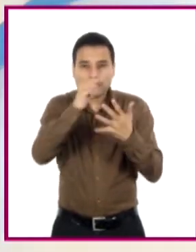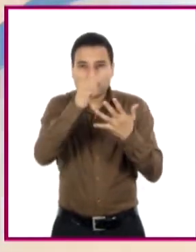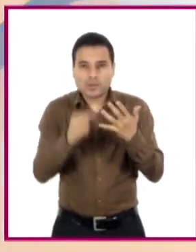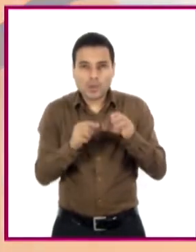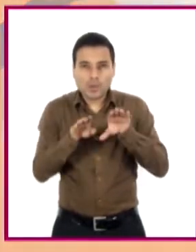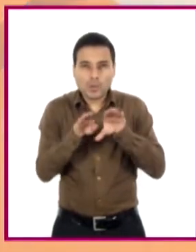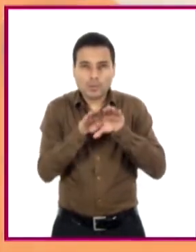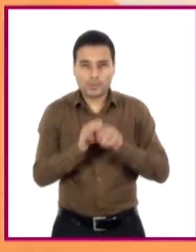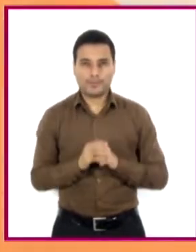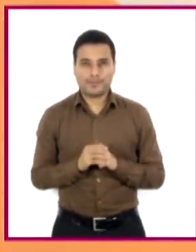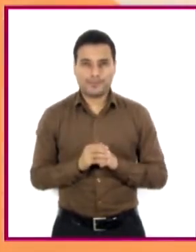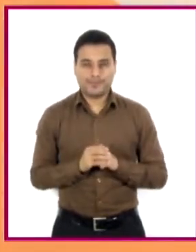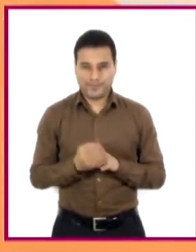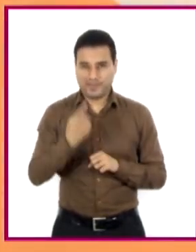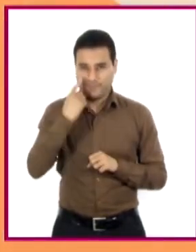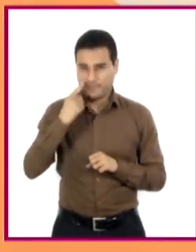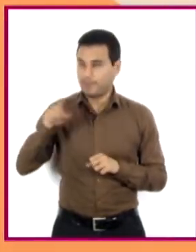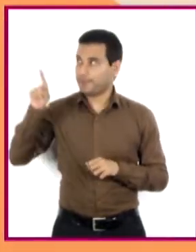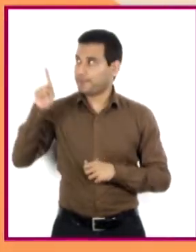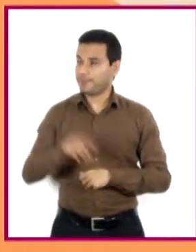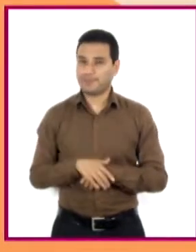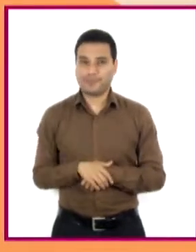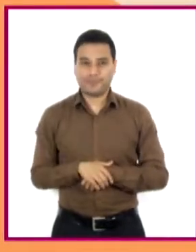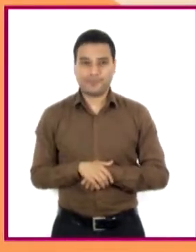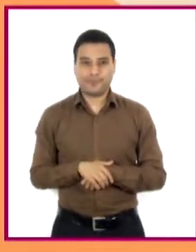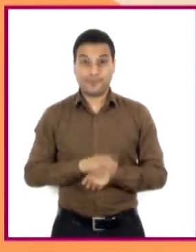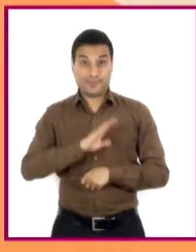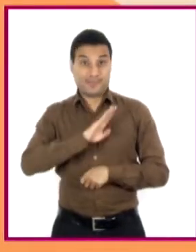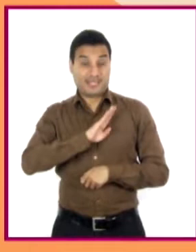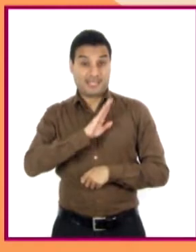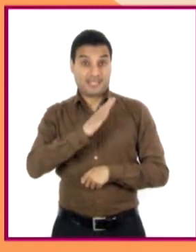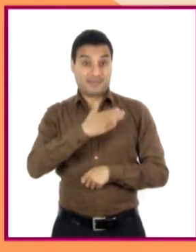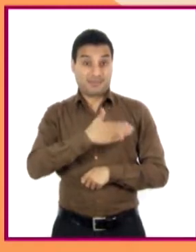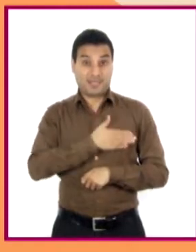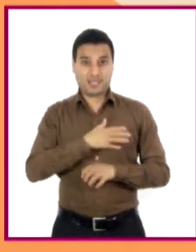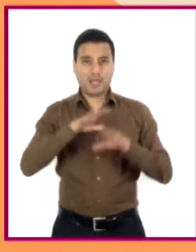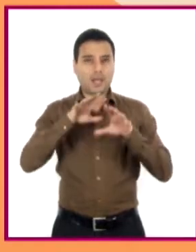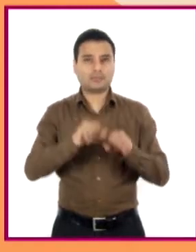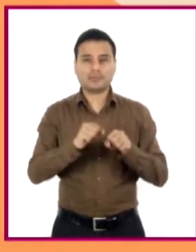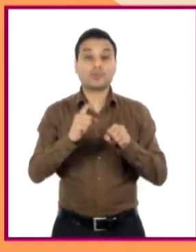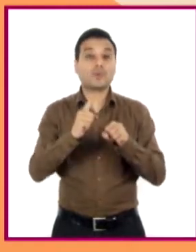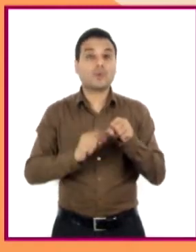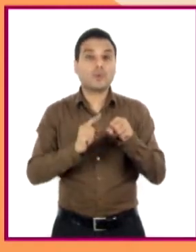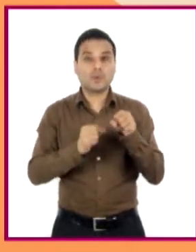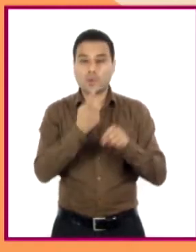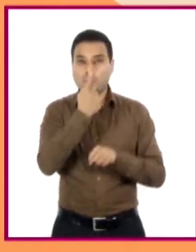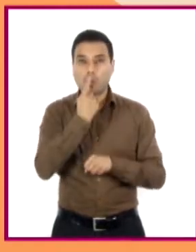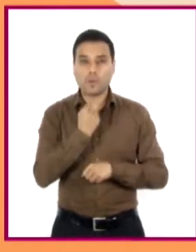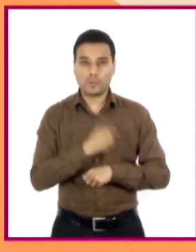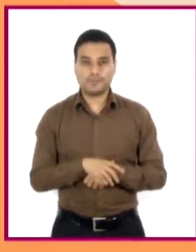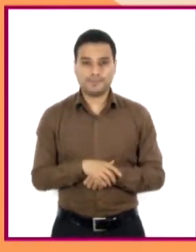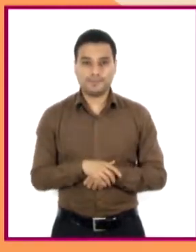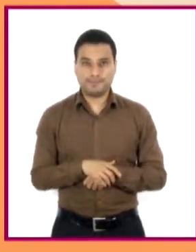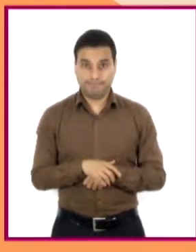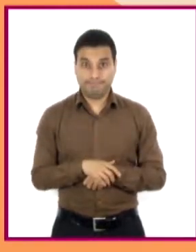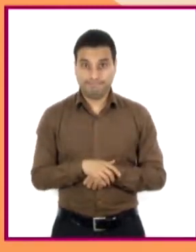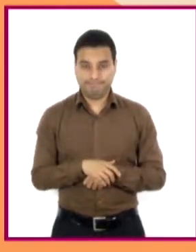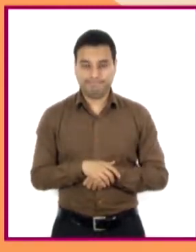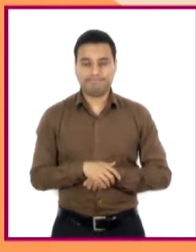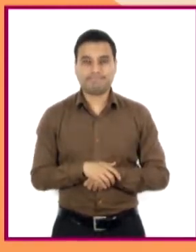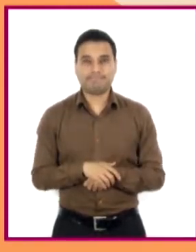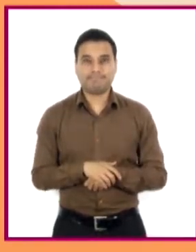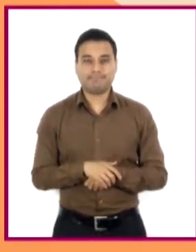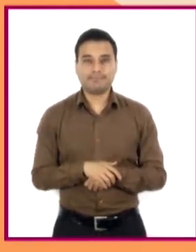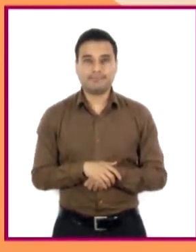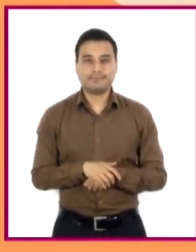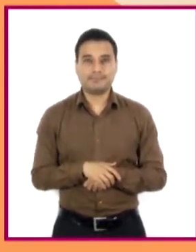territorio. Como ves, las posesiones españolas se representan en color rojo y que predomina en el continente.